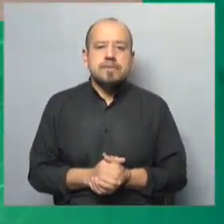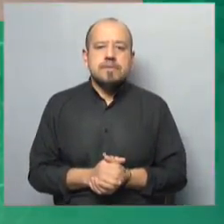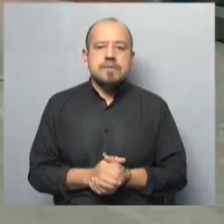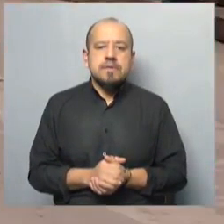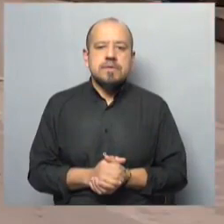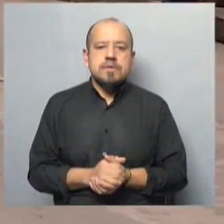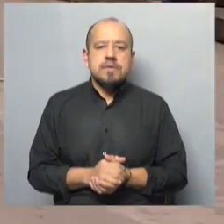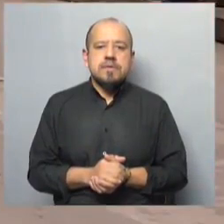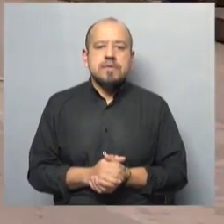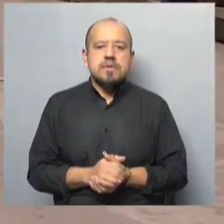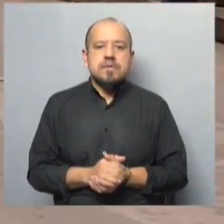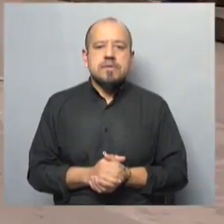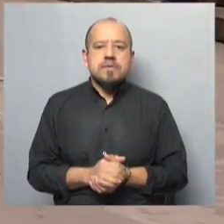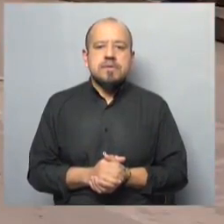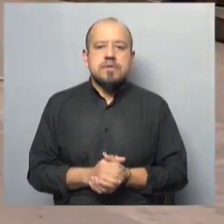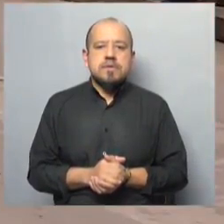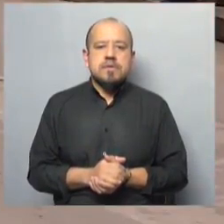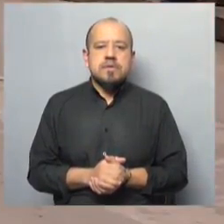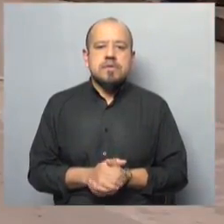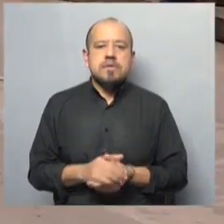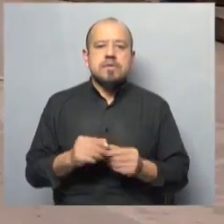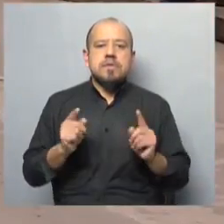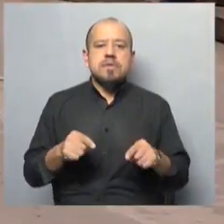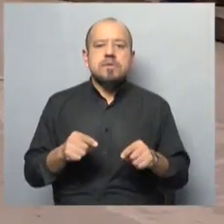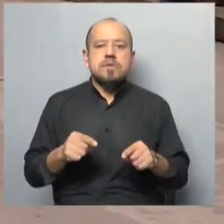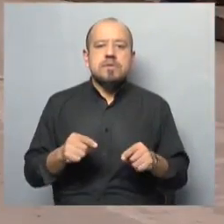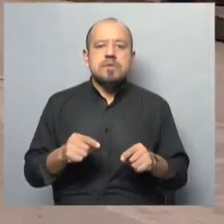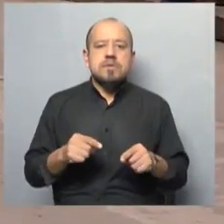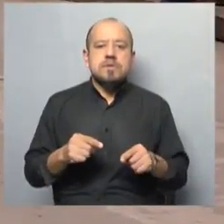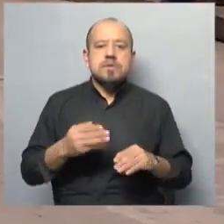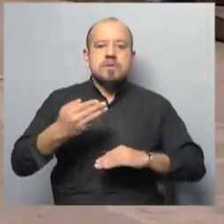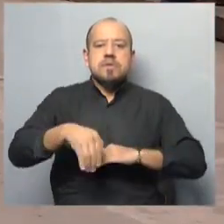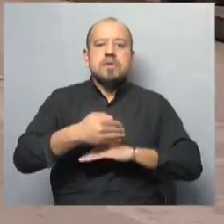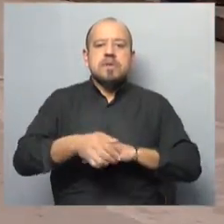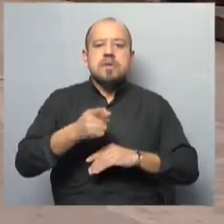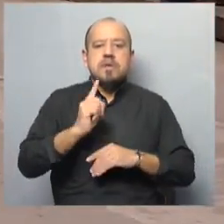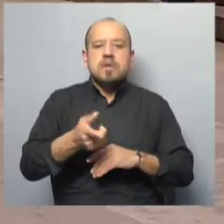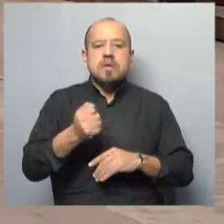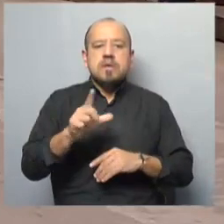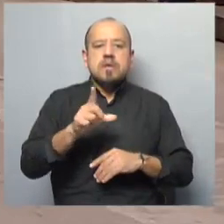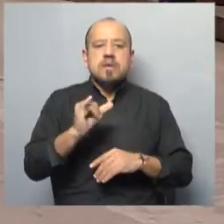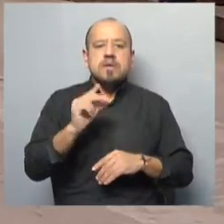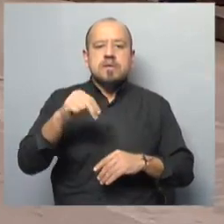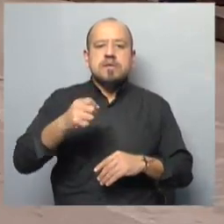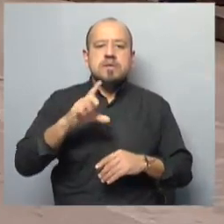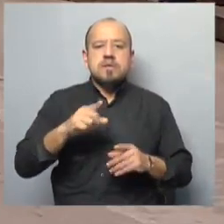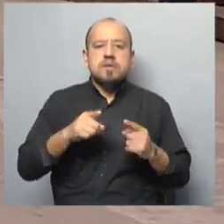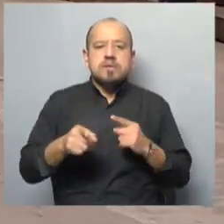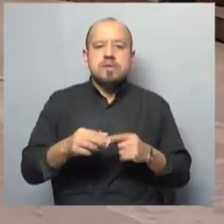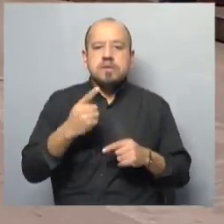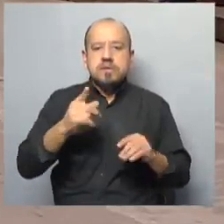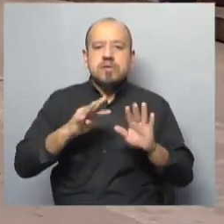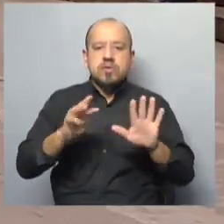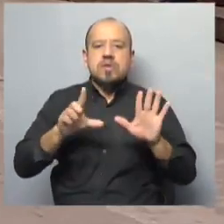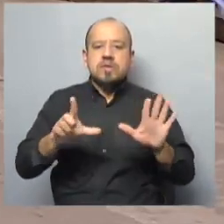Sigue este desfile cívico-militar por la calle Gallinal, una de las principales de Florida, en el 197